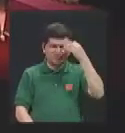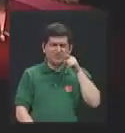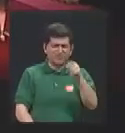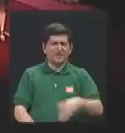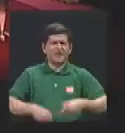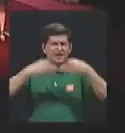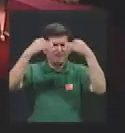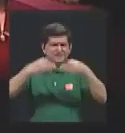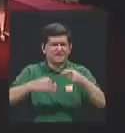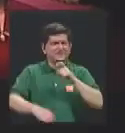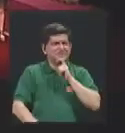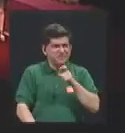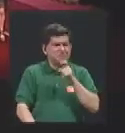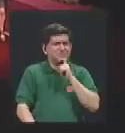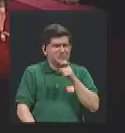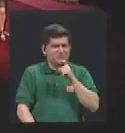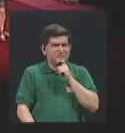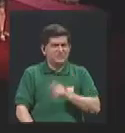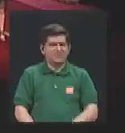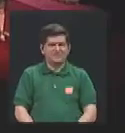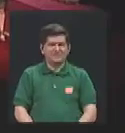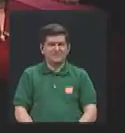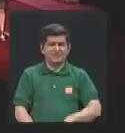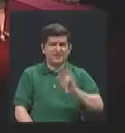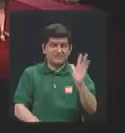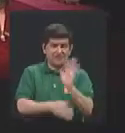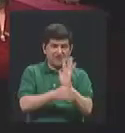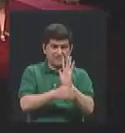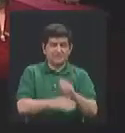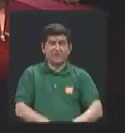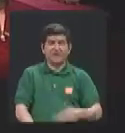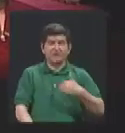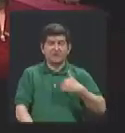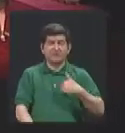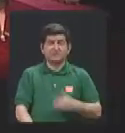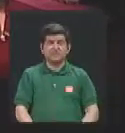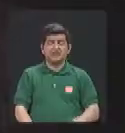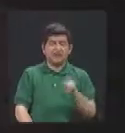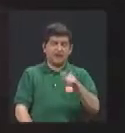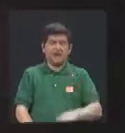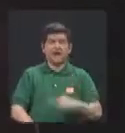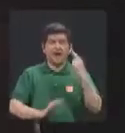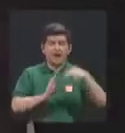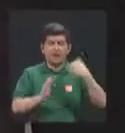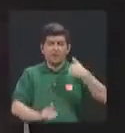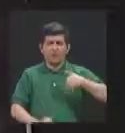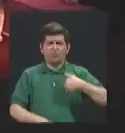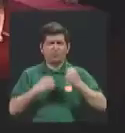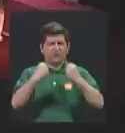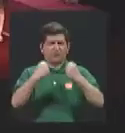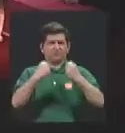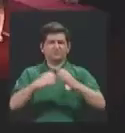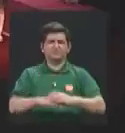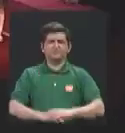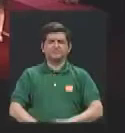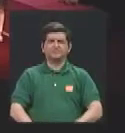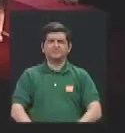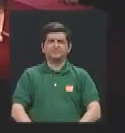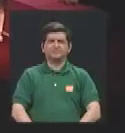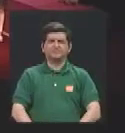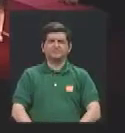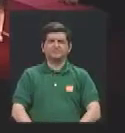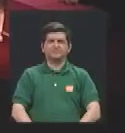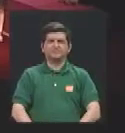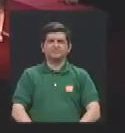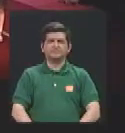Me imagino que esa decisión tuvo que haber sido muy difícil, Roberto, porque en las 3 películas habían figuras masculinas muy fuertes. Seguimos